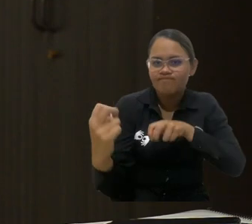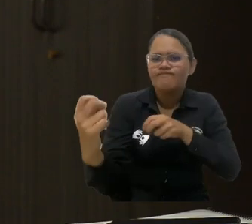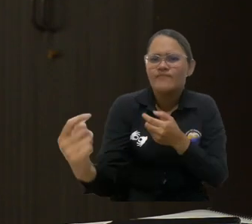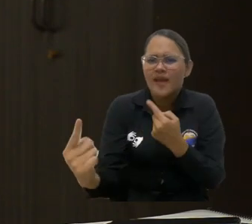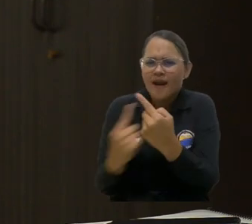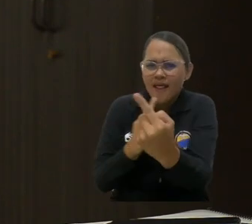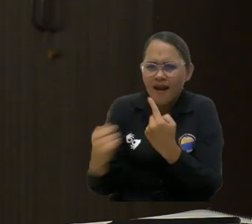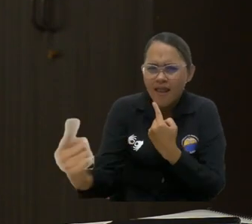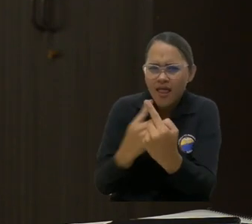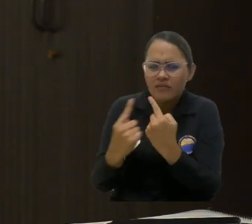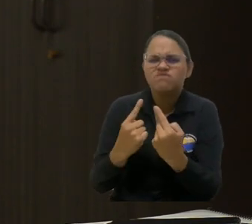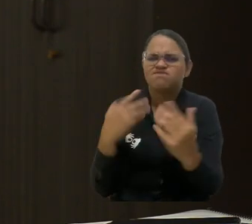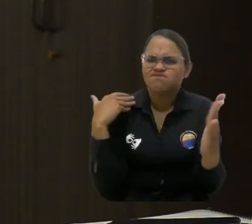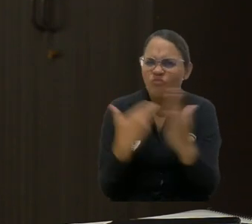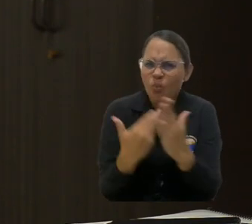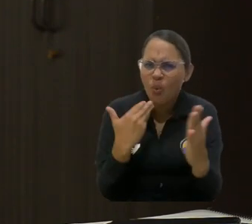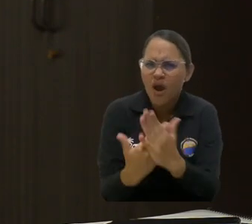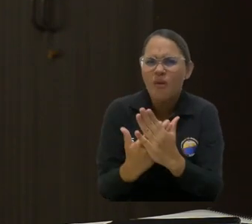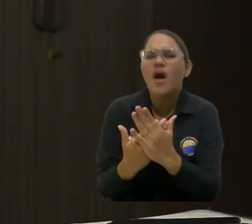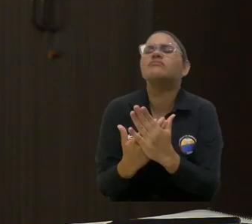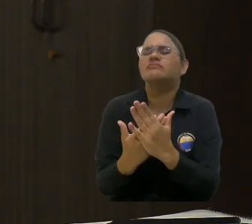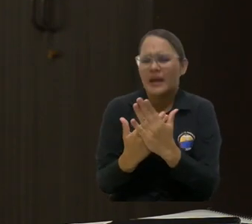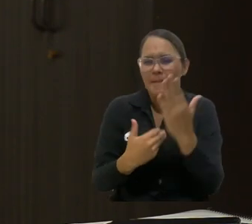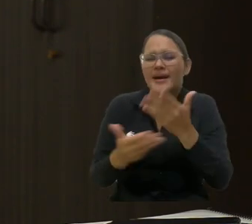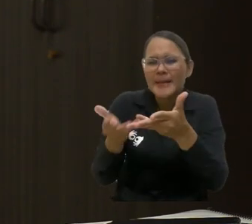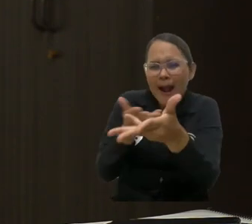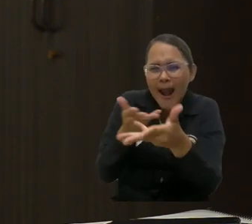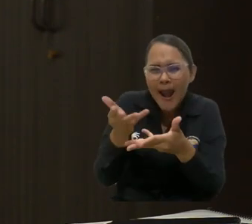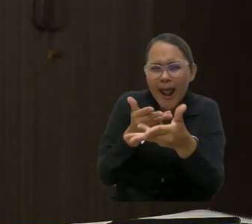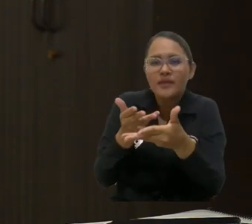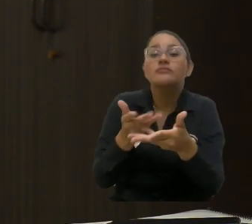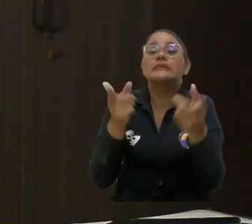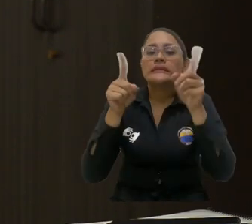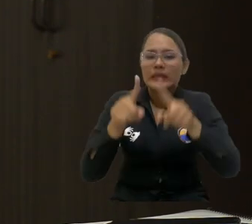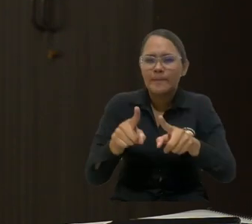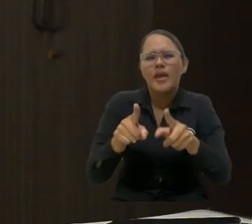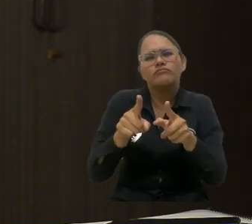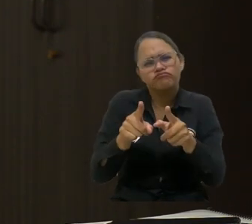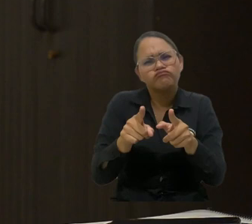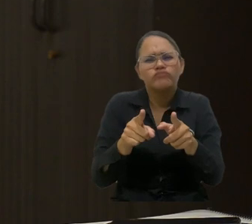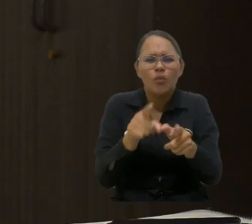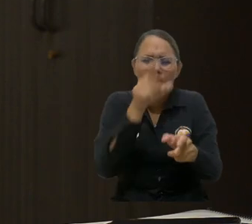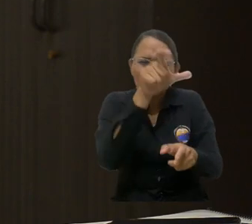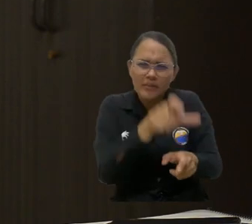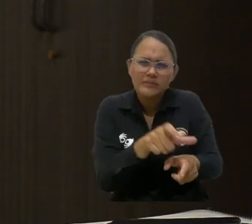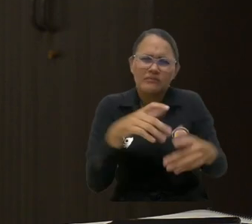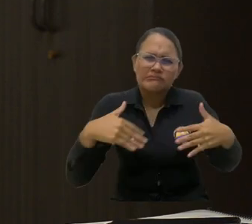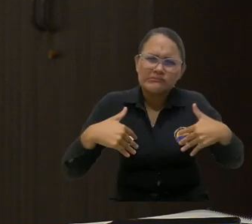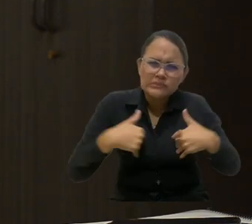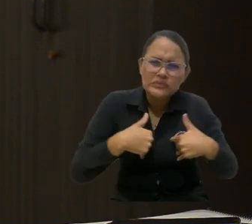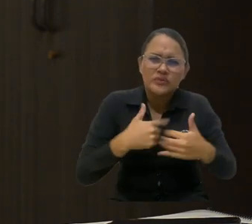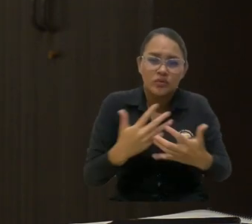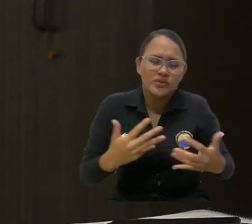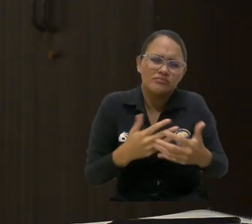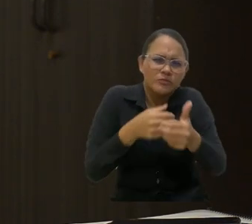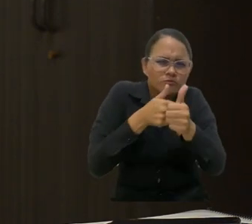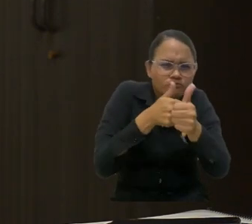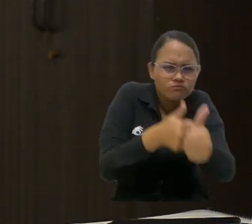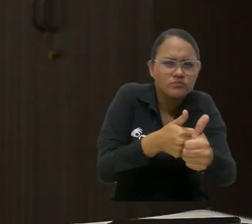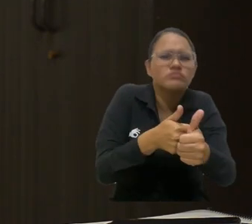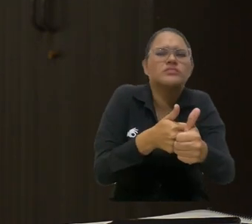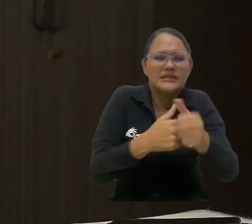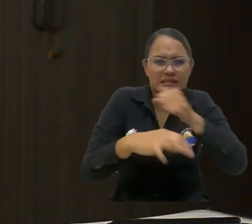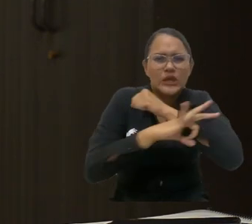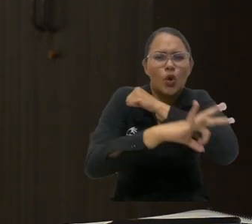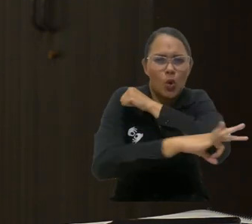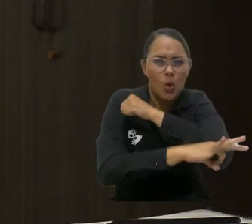al investigado, se practicaron pruebas y se prestó el acompañamiento psicológico a la víctima, dicho